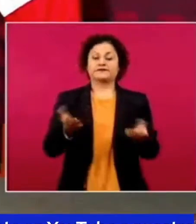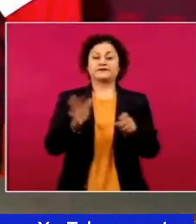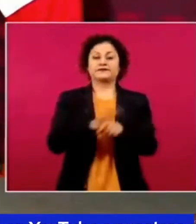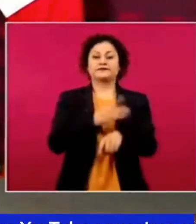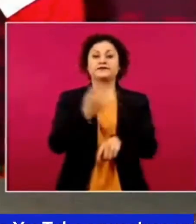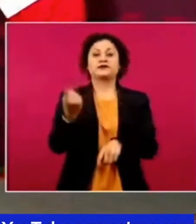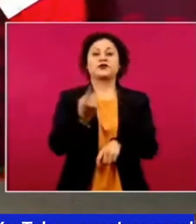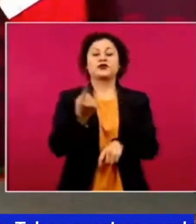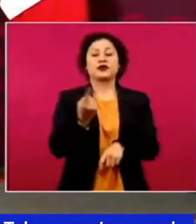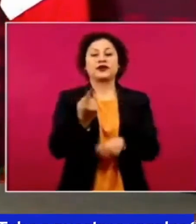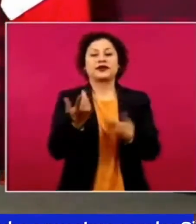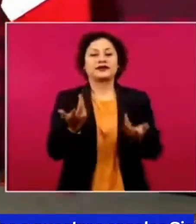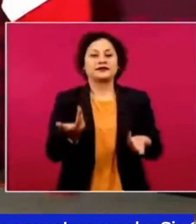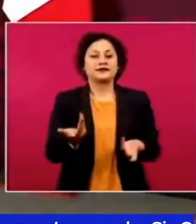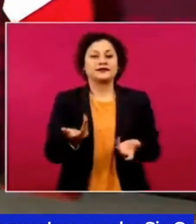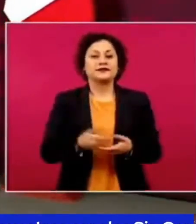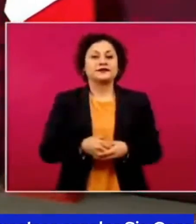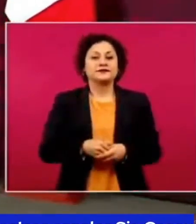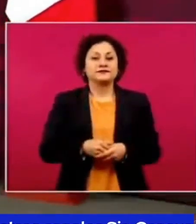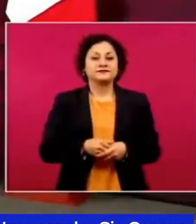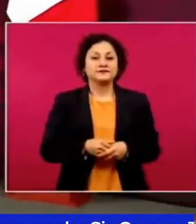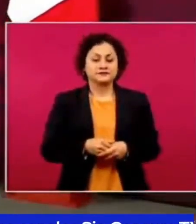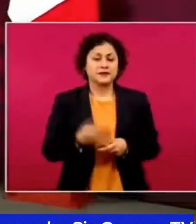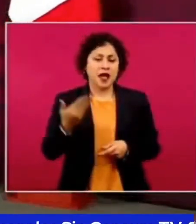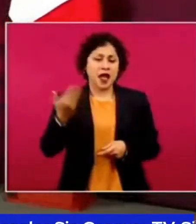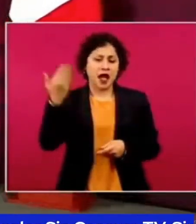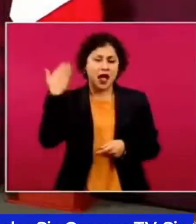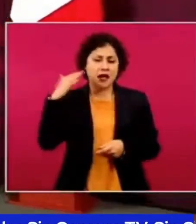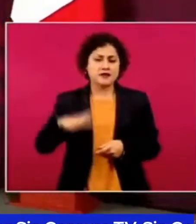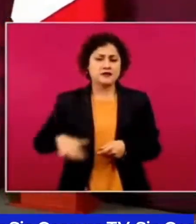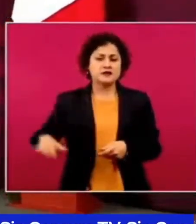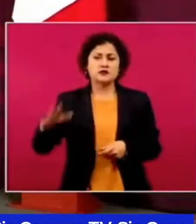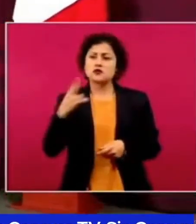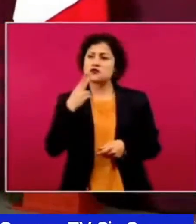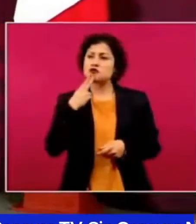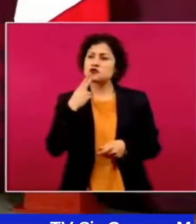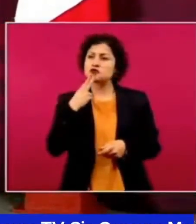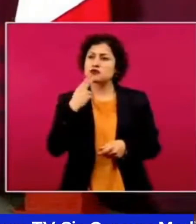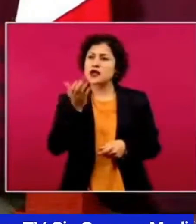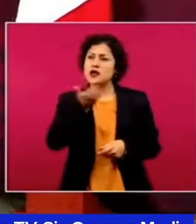Porque usaban una palabrita,